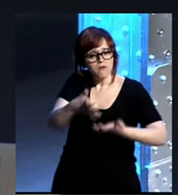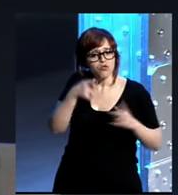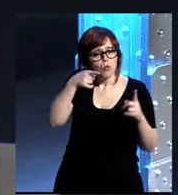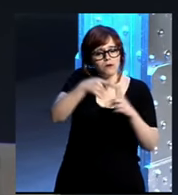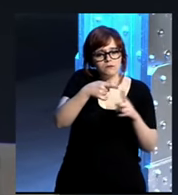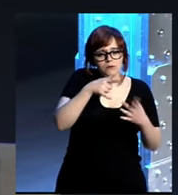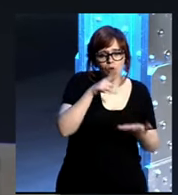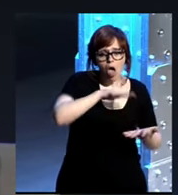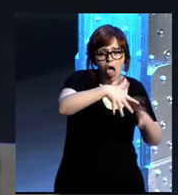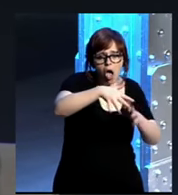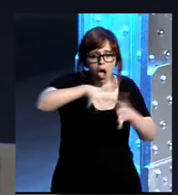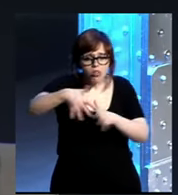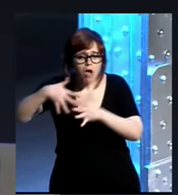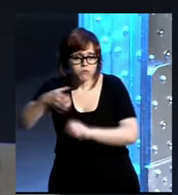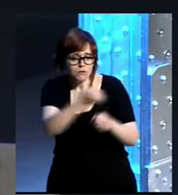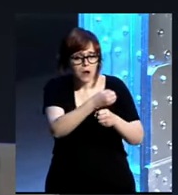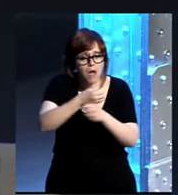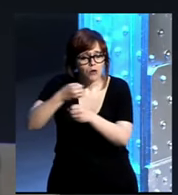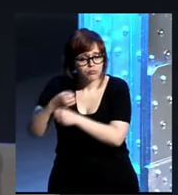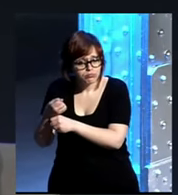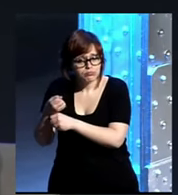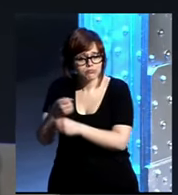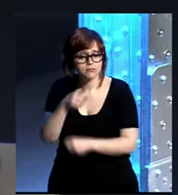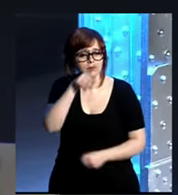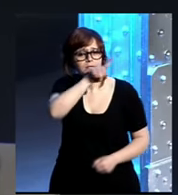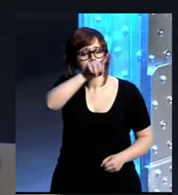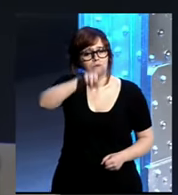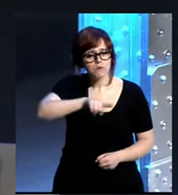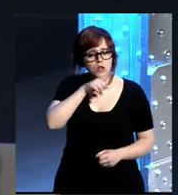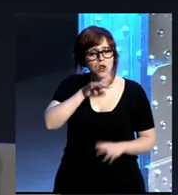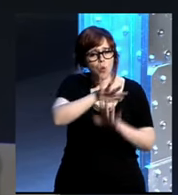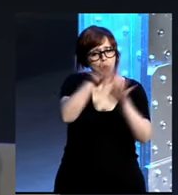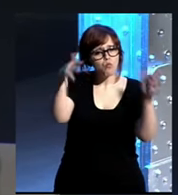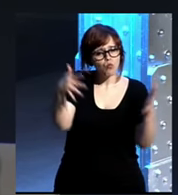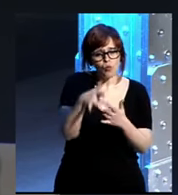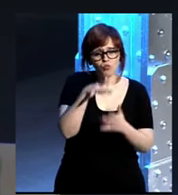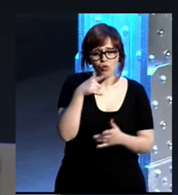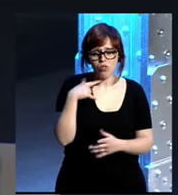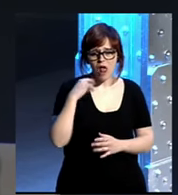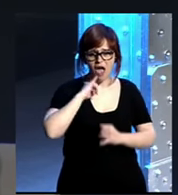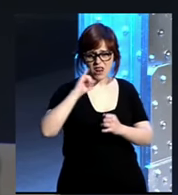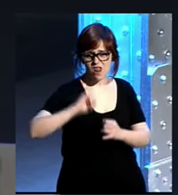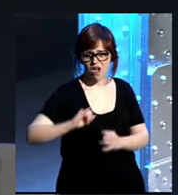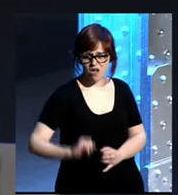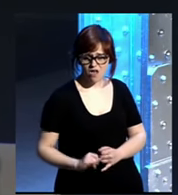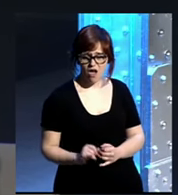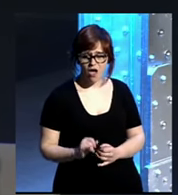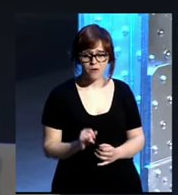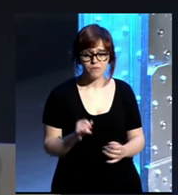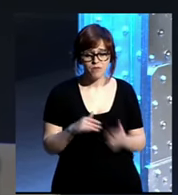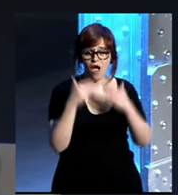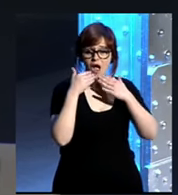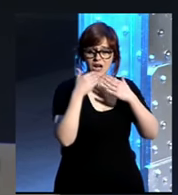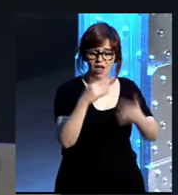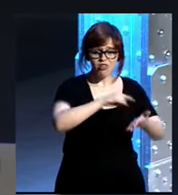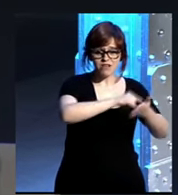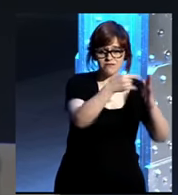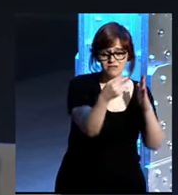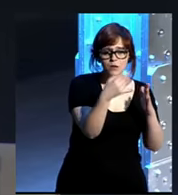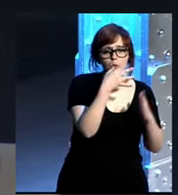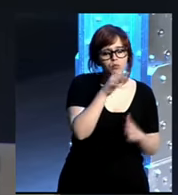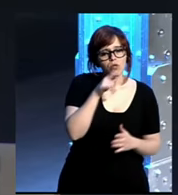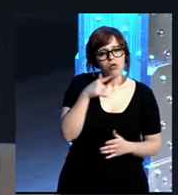cosas. Otro mundo es el mundo de la eficiencia energética. Vía TIC es muy fácil generar ahorros en consumo